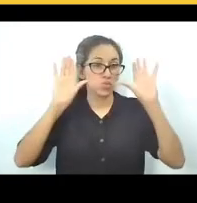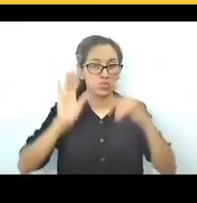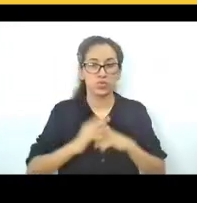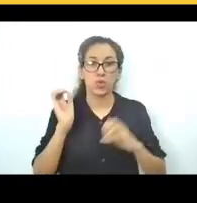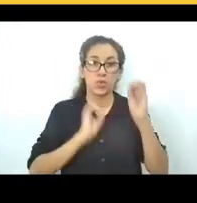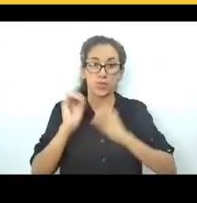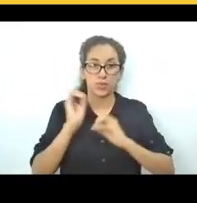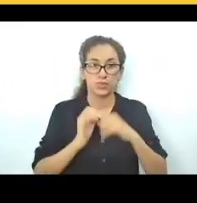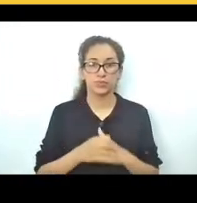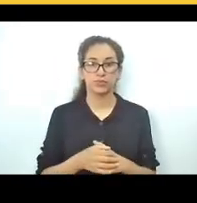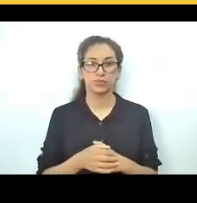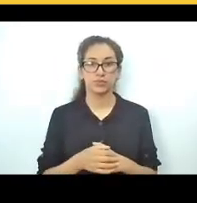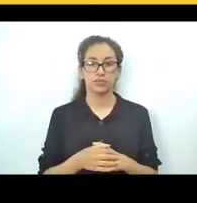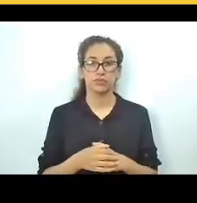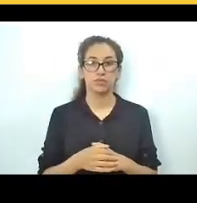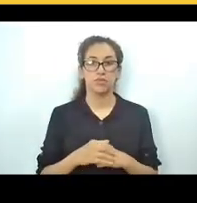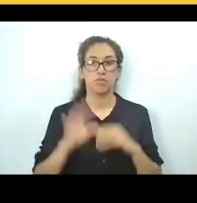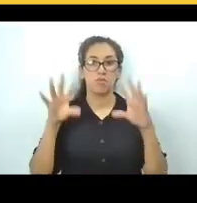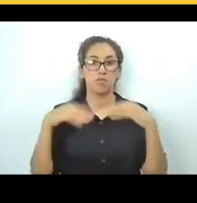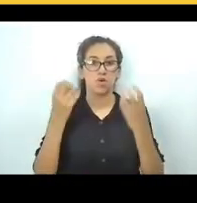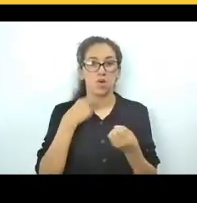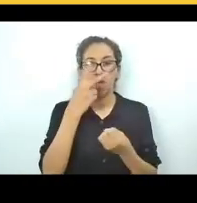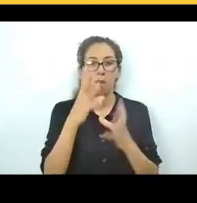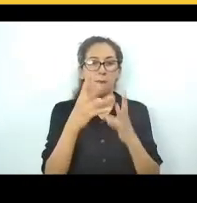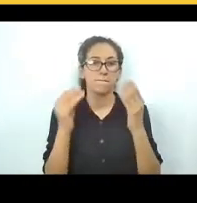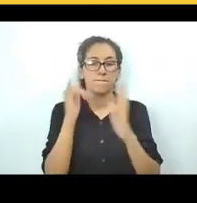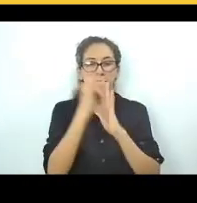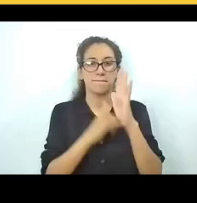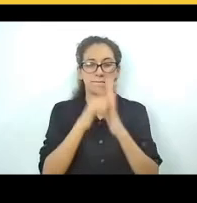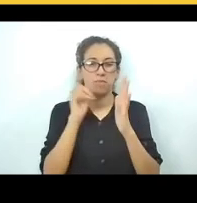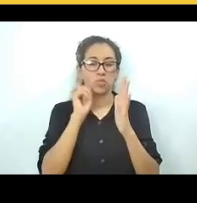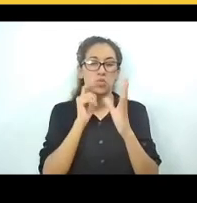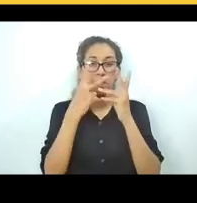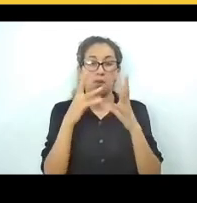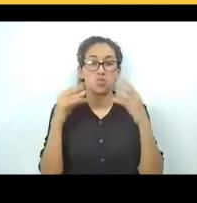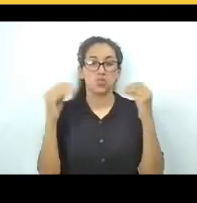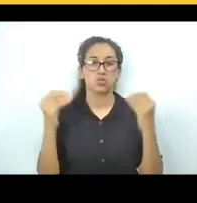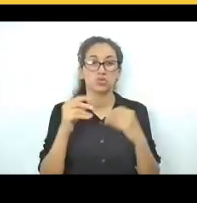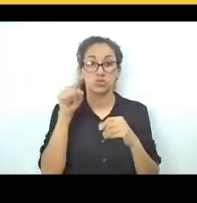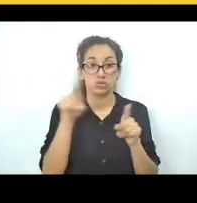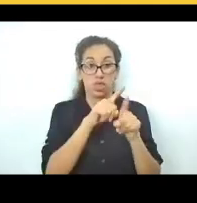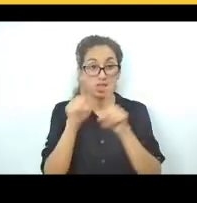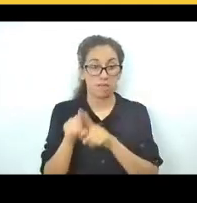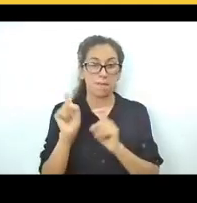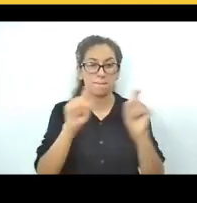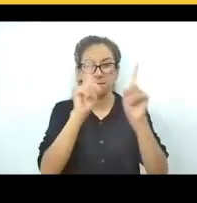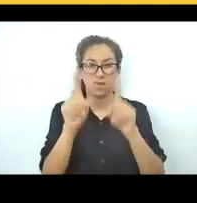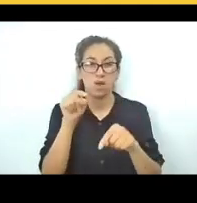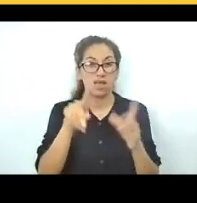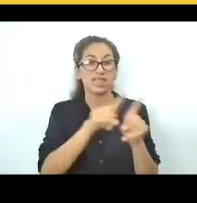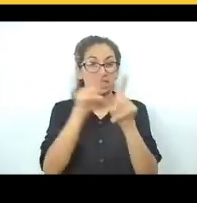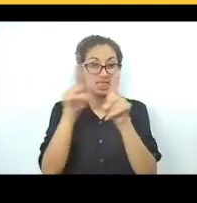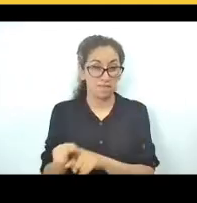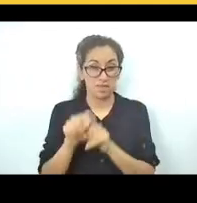o porque de repente veo mucha pornografía. ¿Qué tanto esto sientes tú que influye